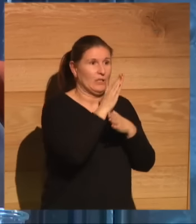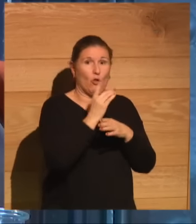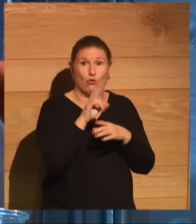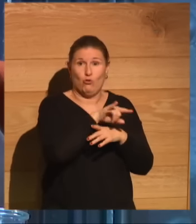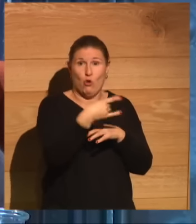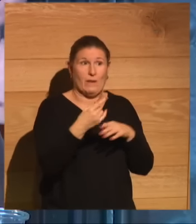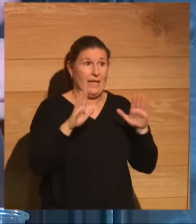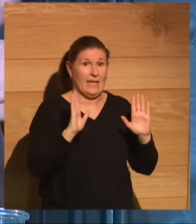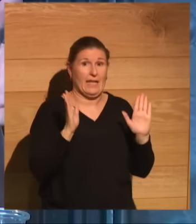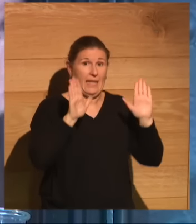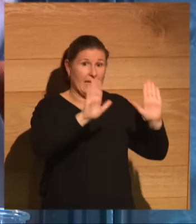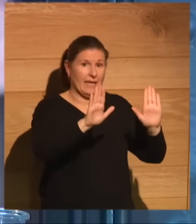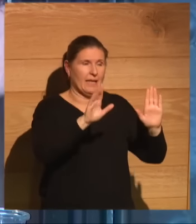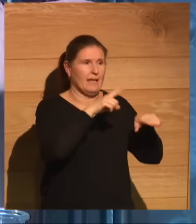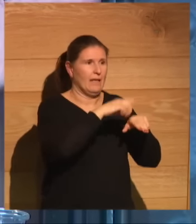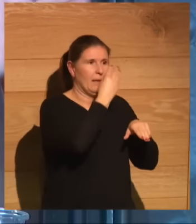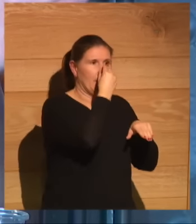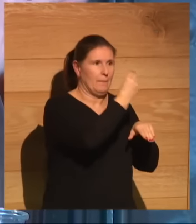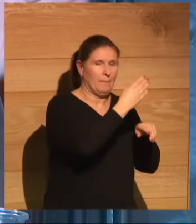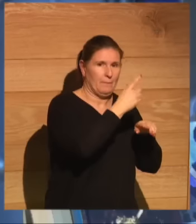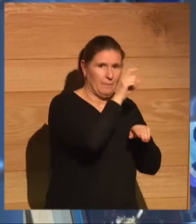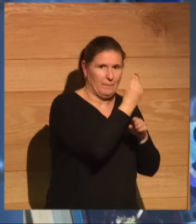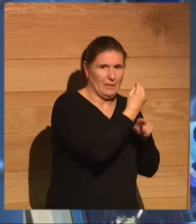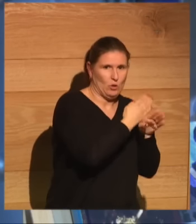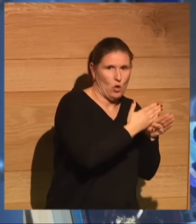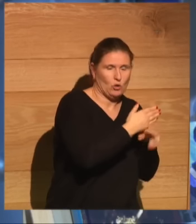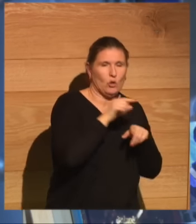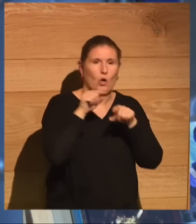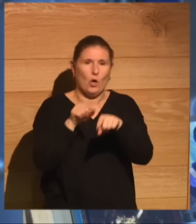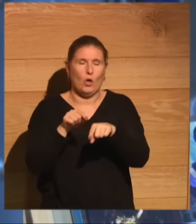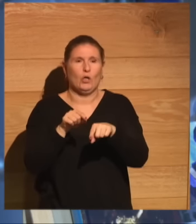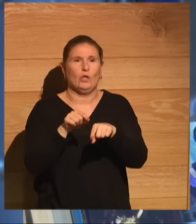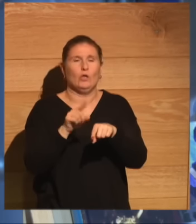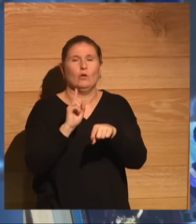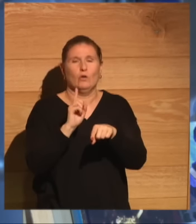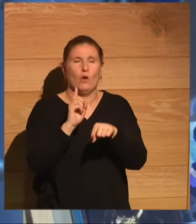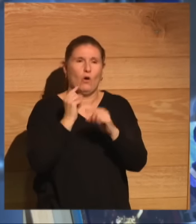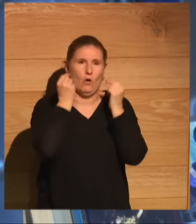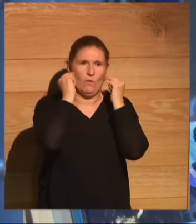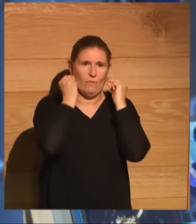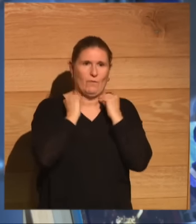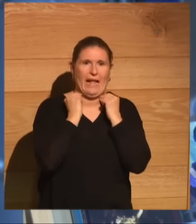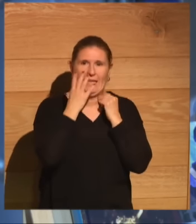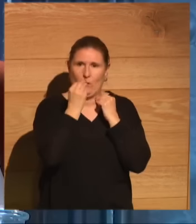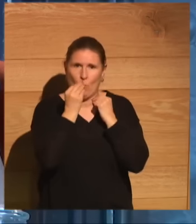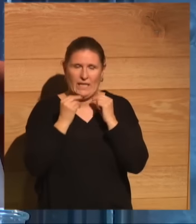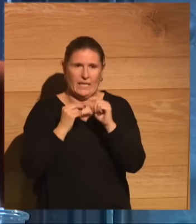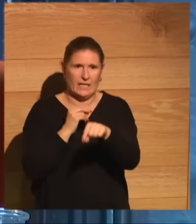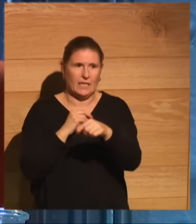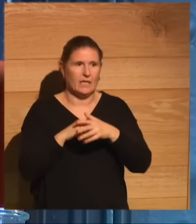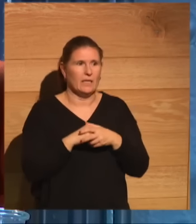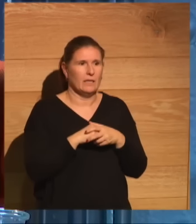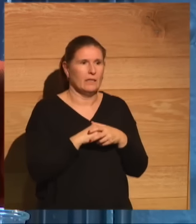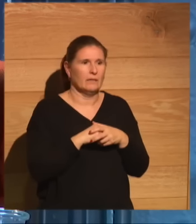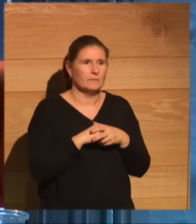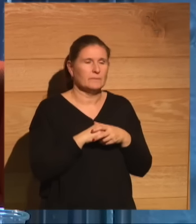Pinocho y Frankenweenie. Correcto. Y además ya había hecho Vincent, ¿eh? Además. Sí. O sea, que había gente que decía, está guay. Aquí igual no está guay